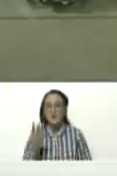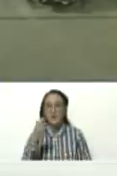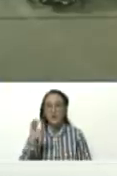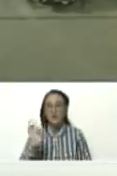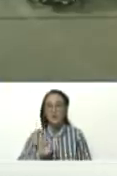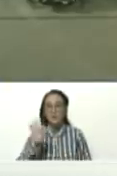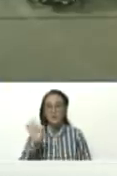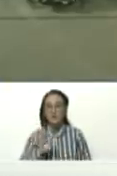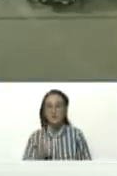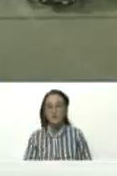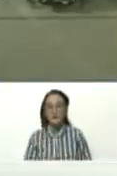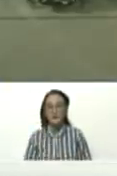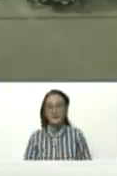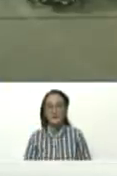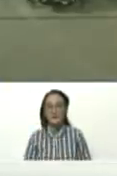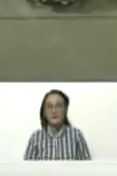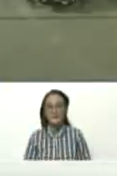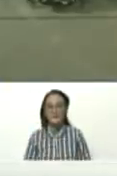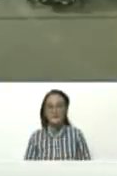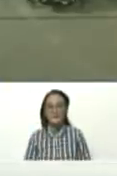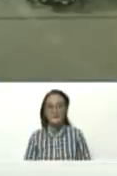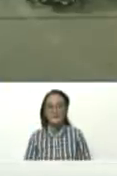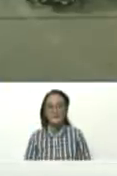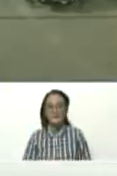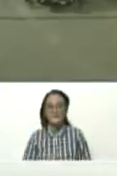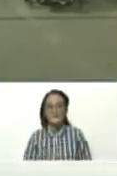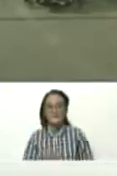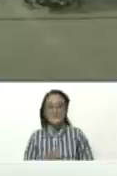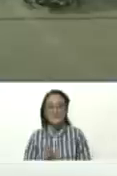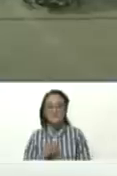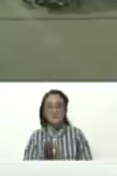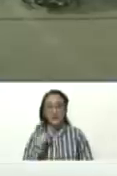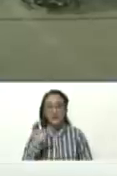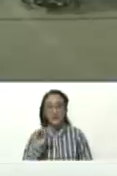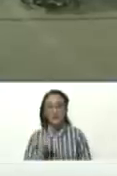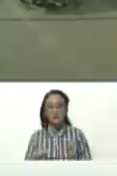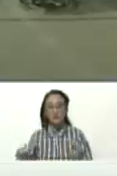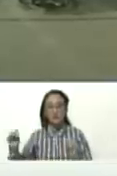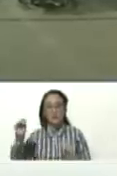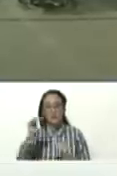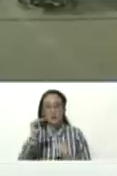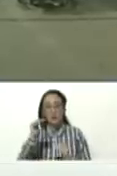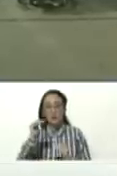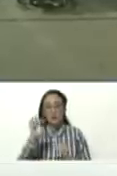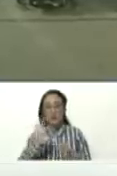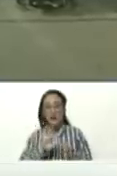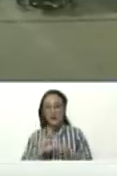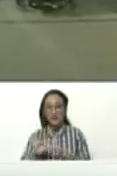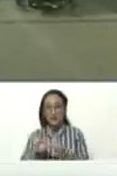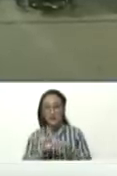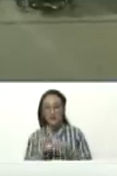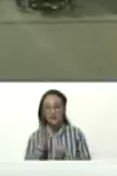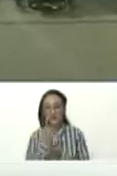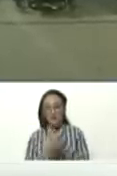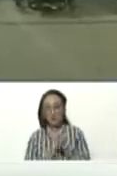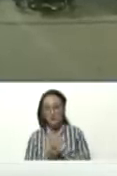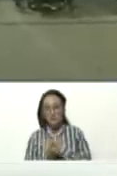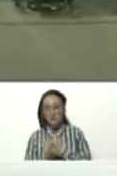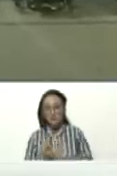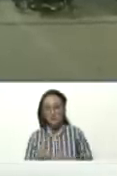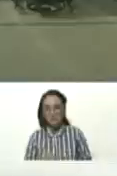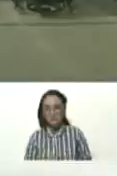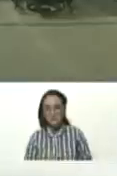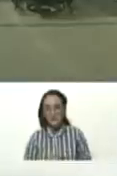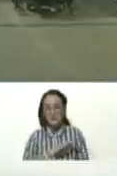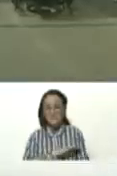40%. Porque la comuna es un estado superior de articulación, de unificación,